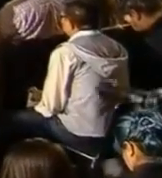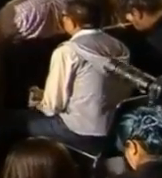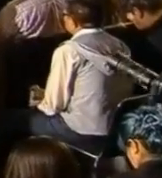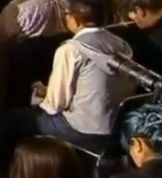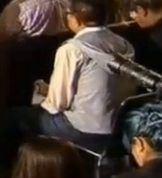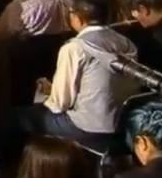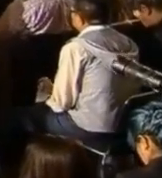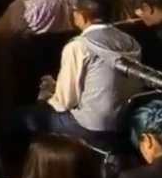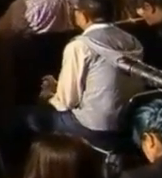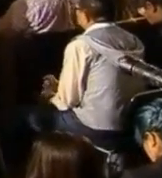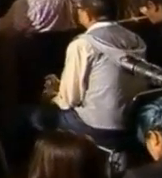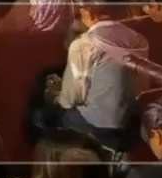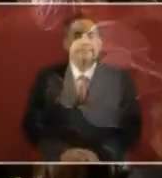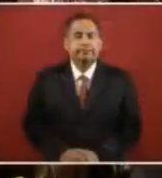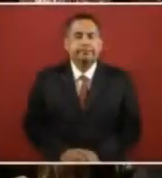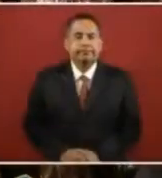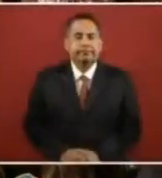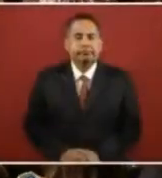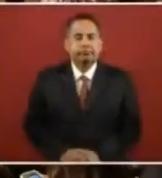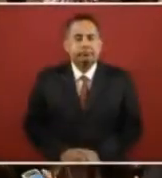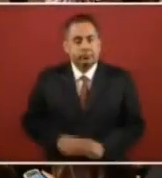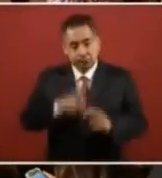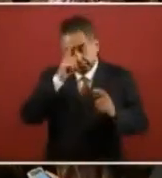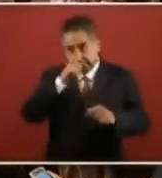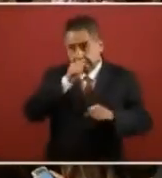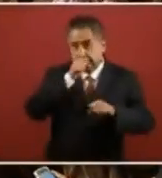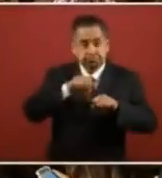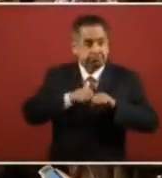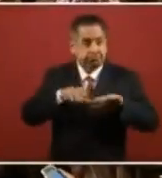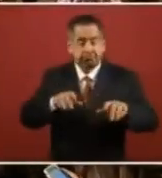maestro Ríos,